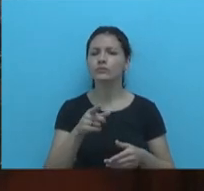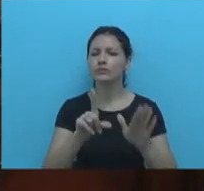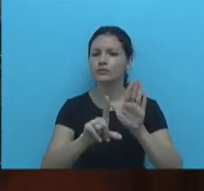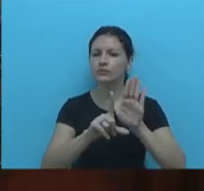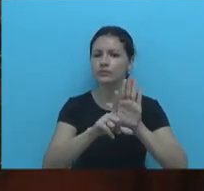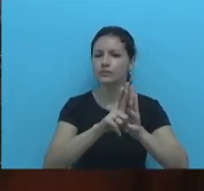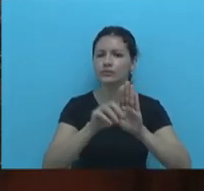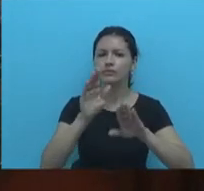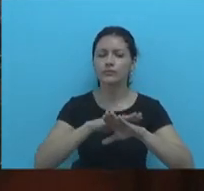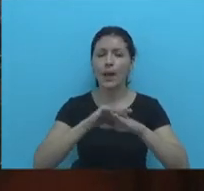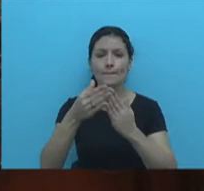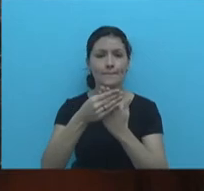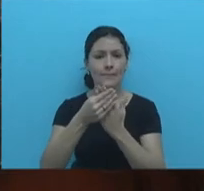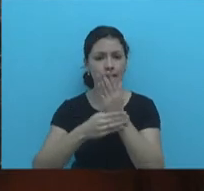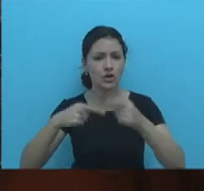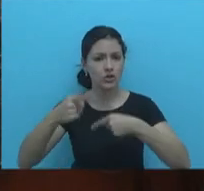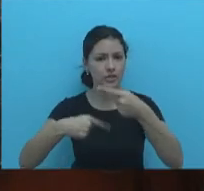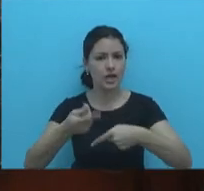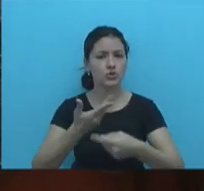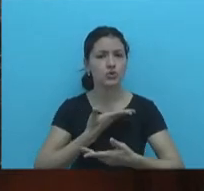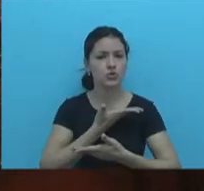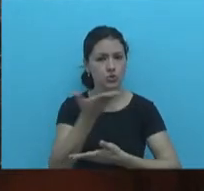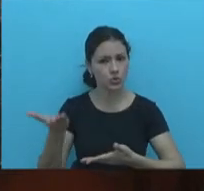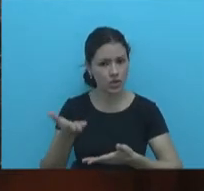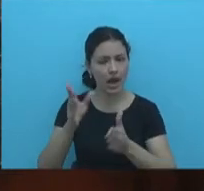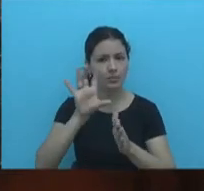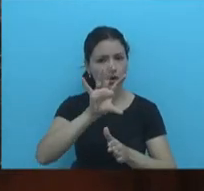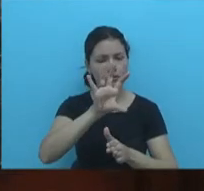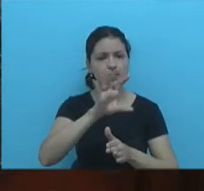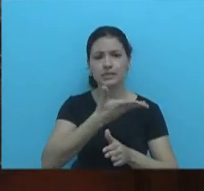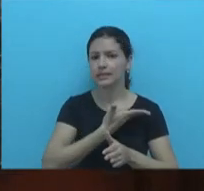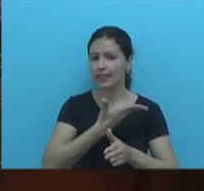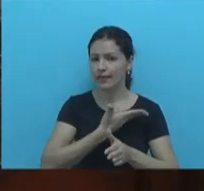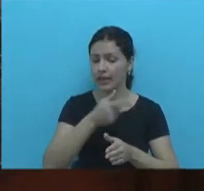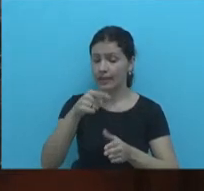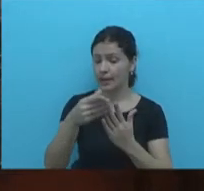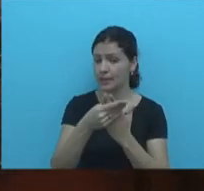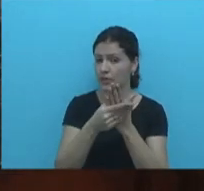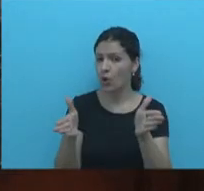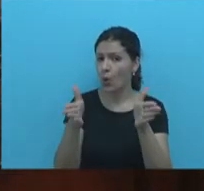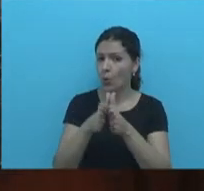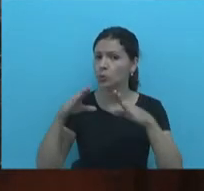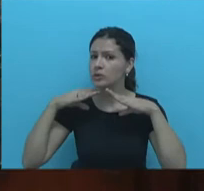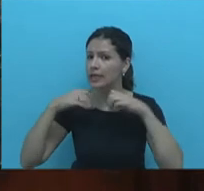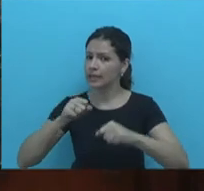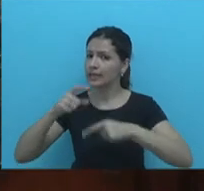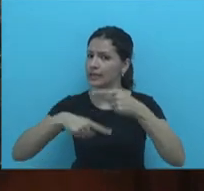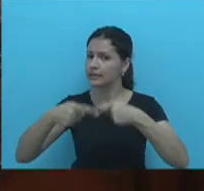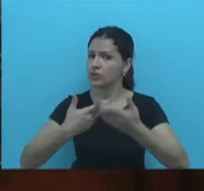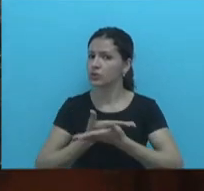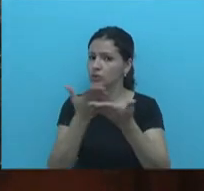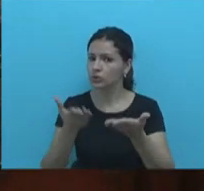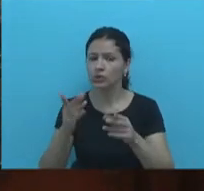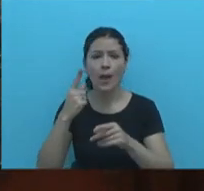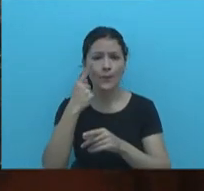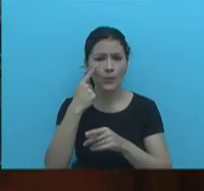ley el Ministerio de Desarrollo Social de la Provincia de Santa Fe, el que actuará de manera coordinada con la Secretaría de Desarrollo Social de los municipios y